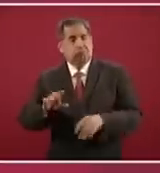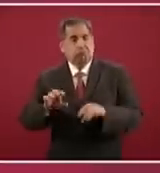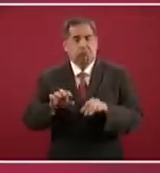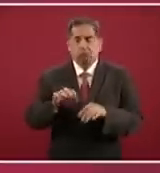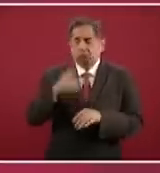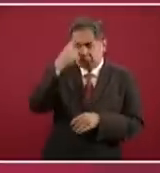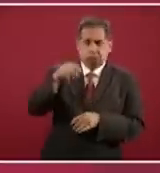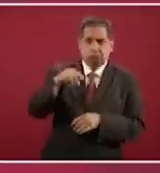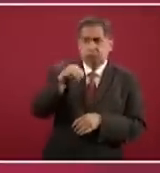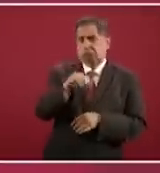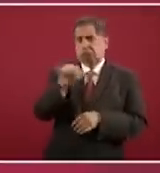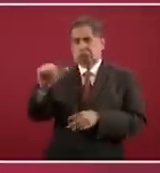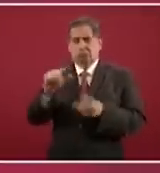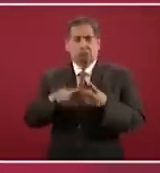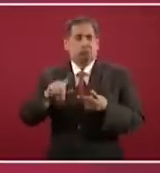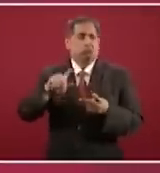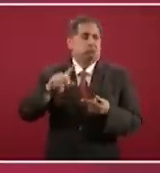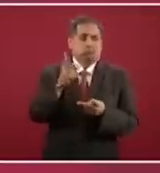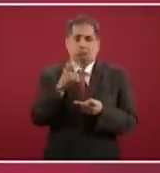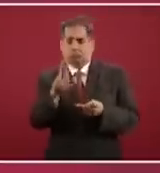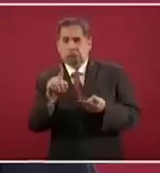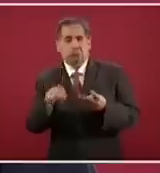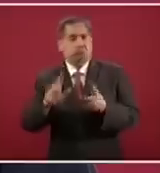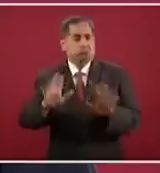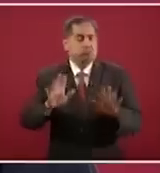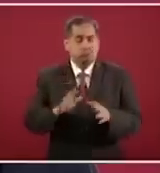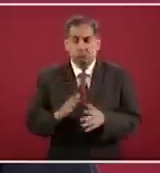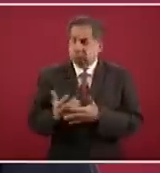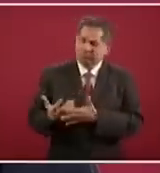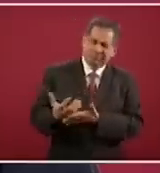y ganar esos sueldos sin hacer nada,